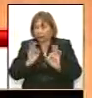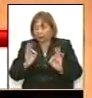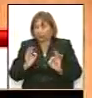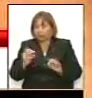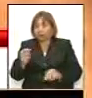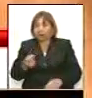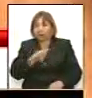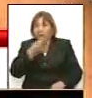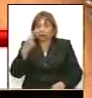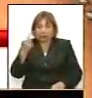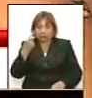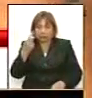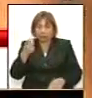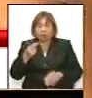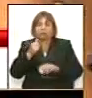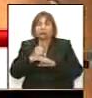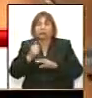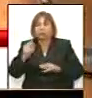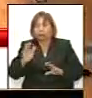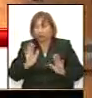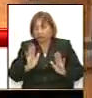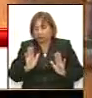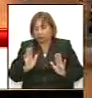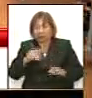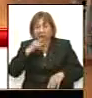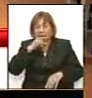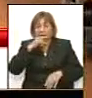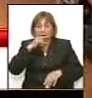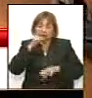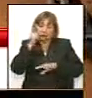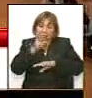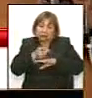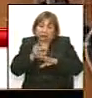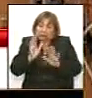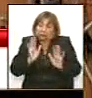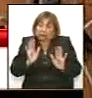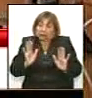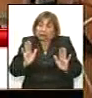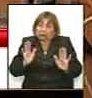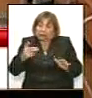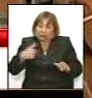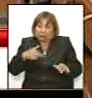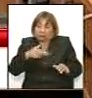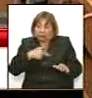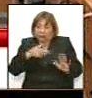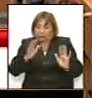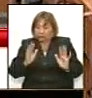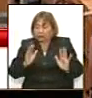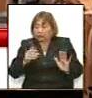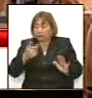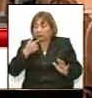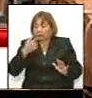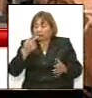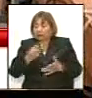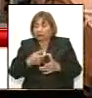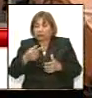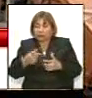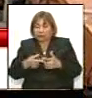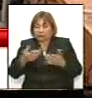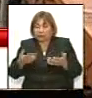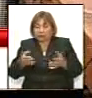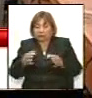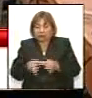La única presunta víctima es la denunciante. Y eso es lo que nosotros tenemos que verificar, Presidenta. Entonces, creo que es